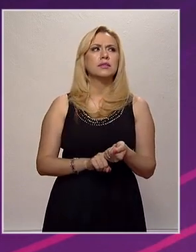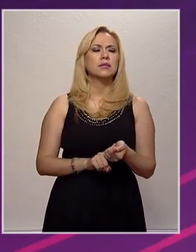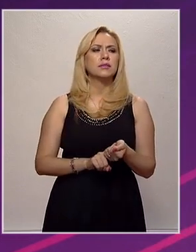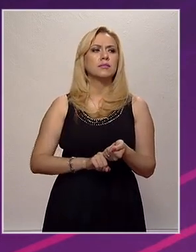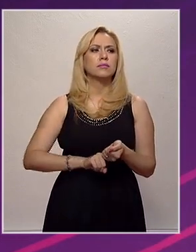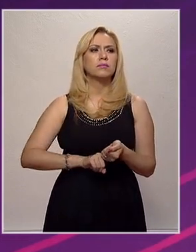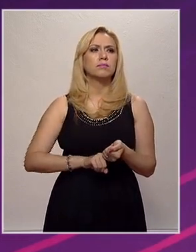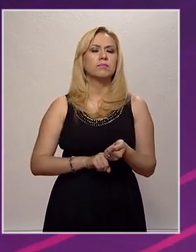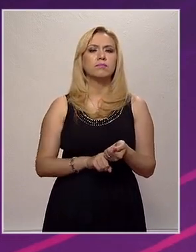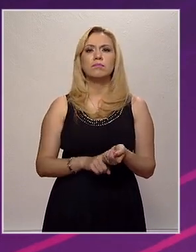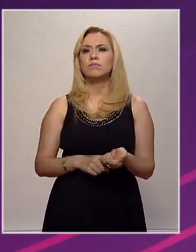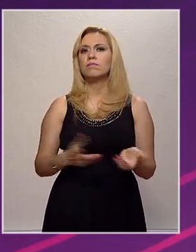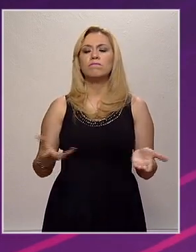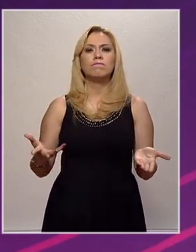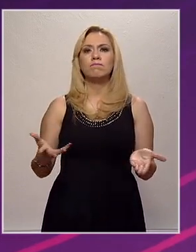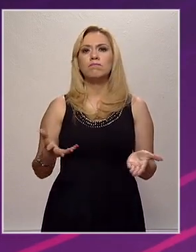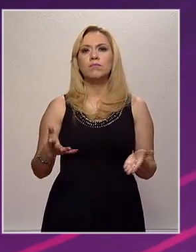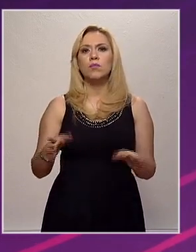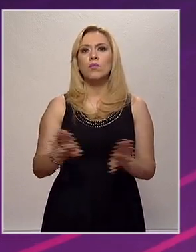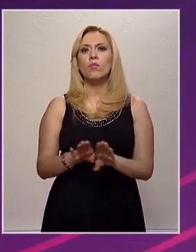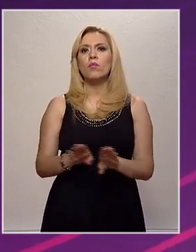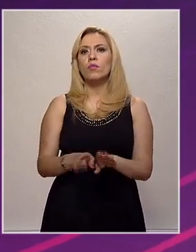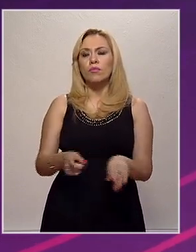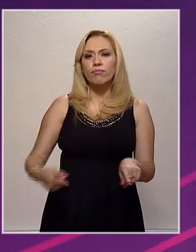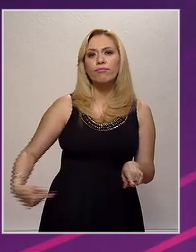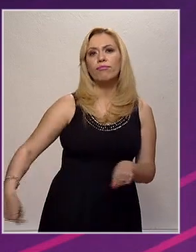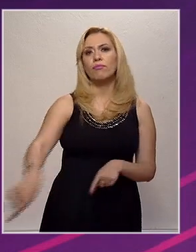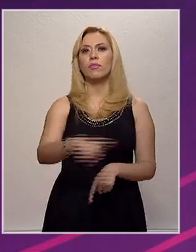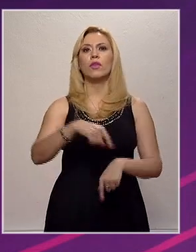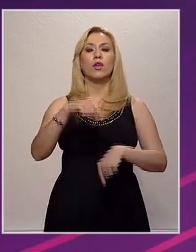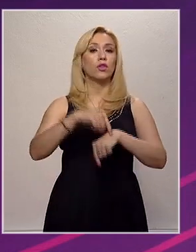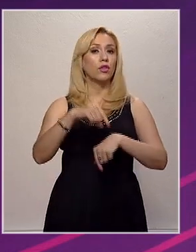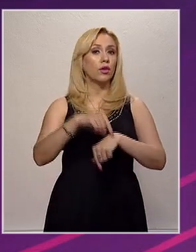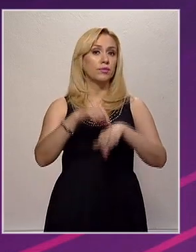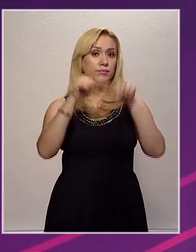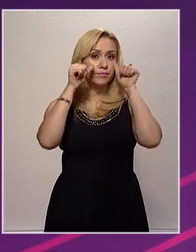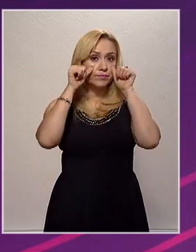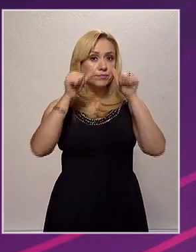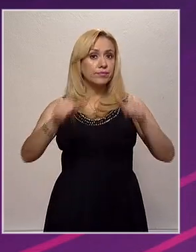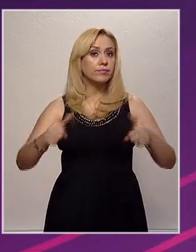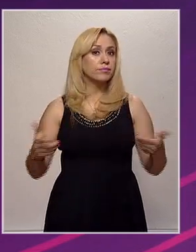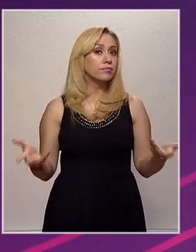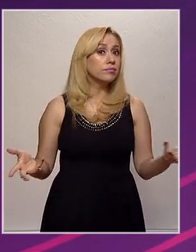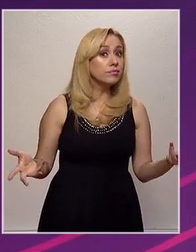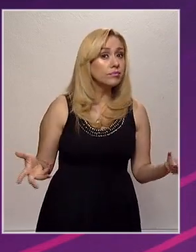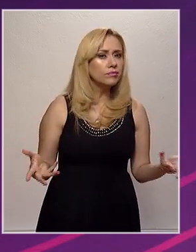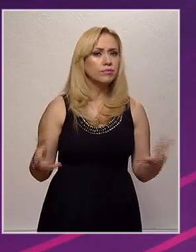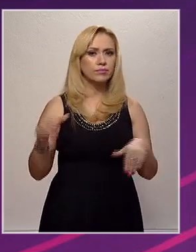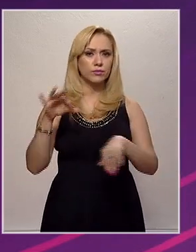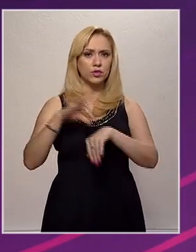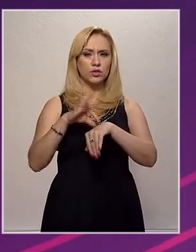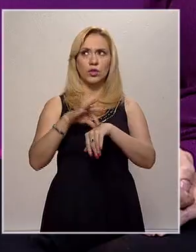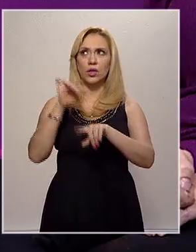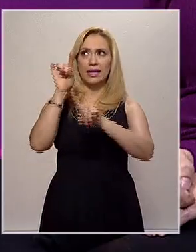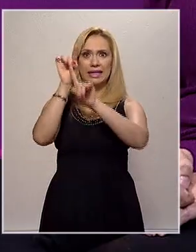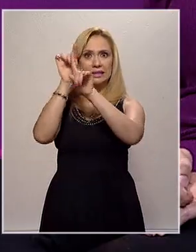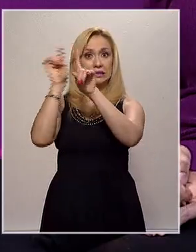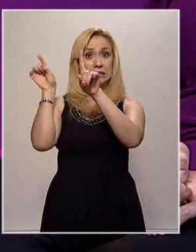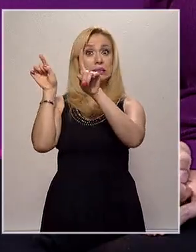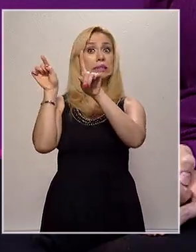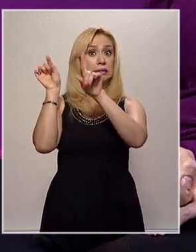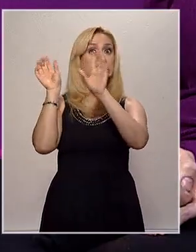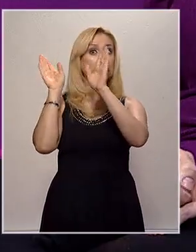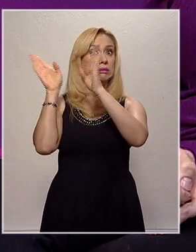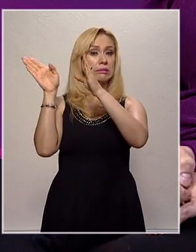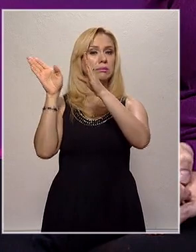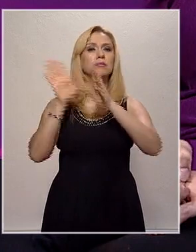eh, que surge dentro de los propios servicios de salud. Es una perspectiva más médica. En